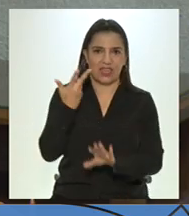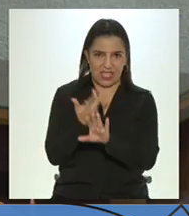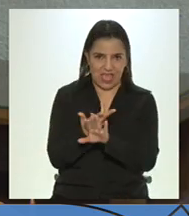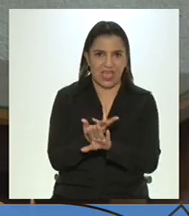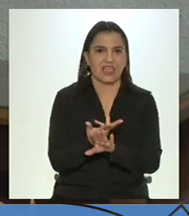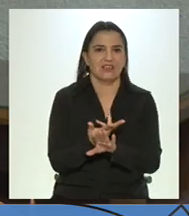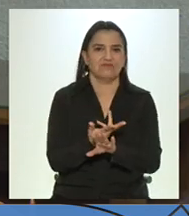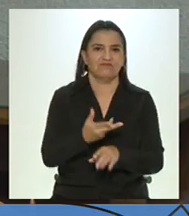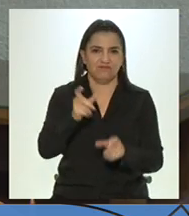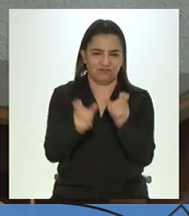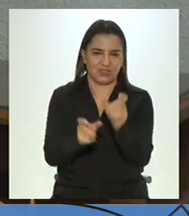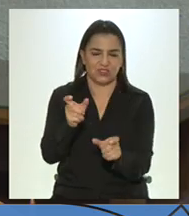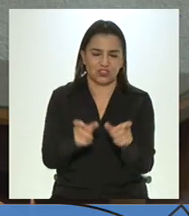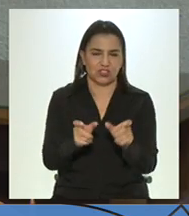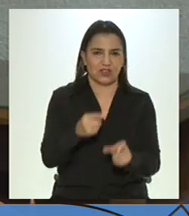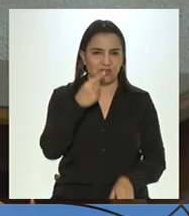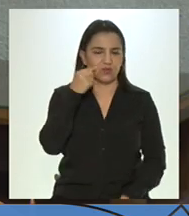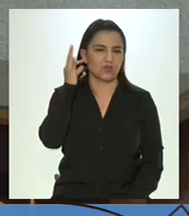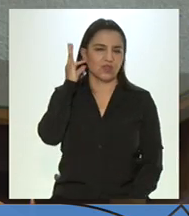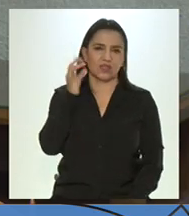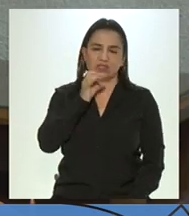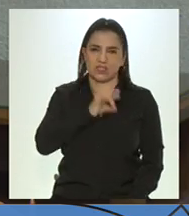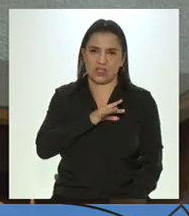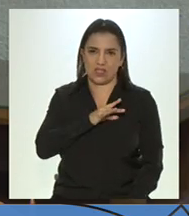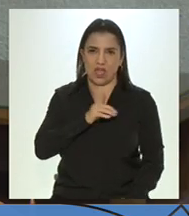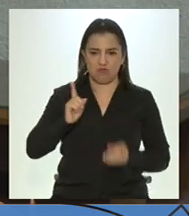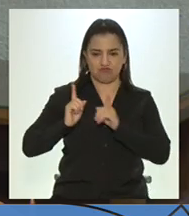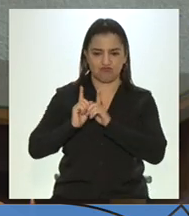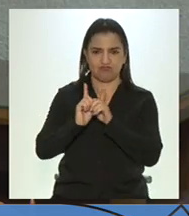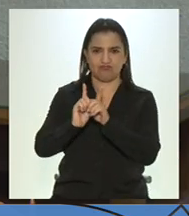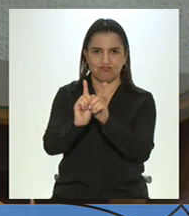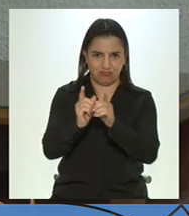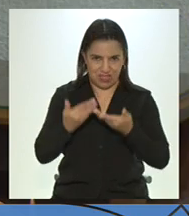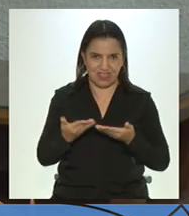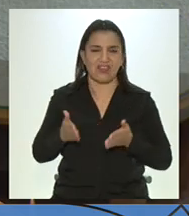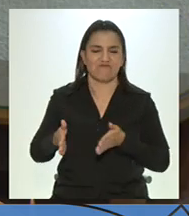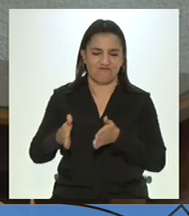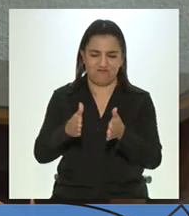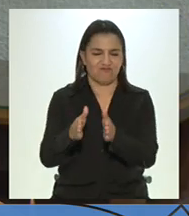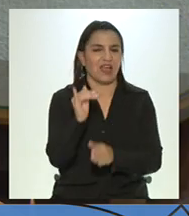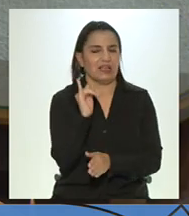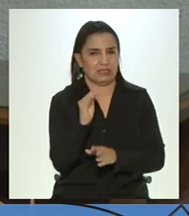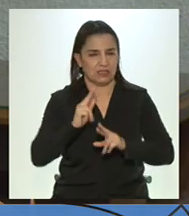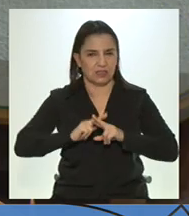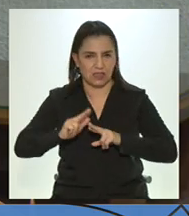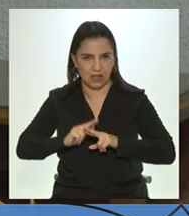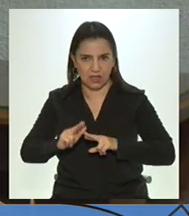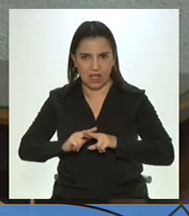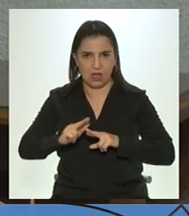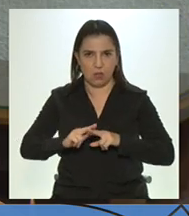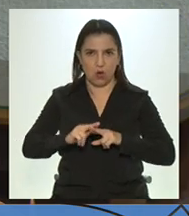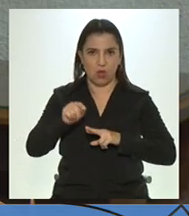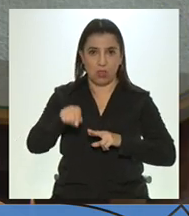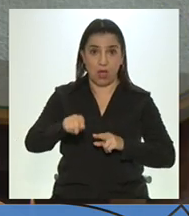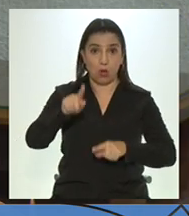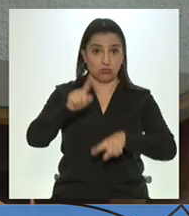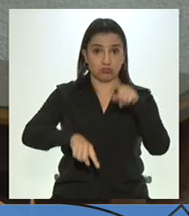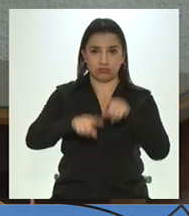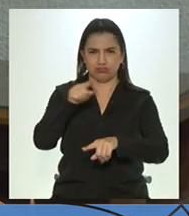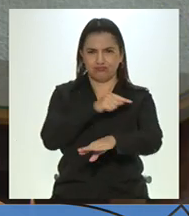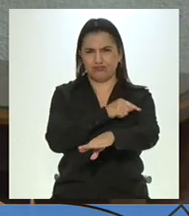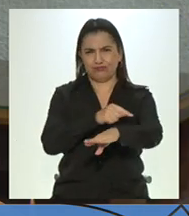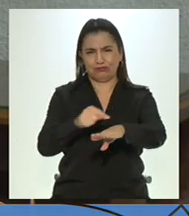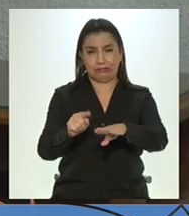y chilenos caminaremos juntos este trayecto lo haremos a través de una geografía a ratos